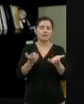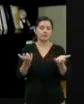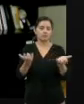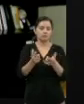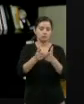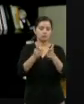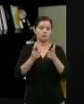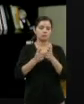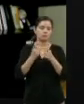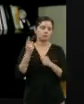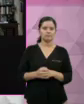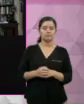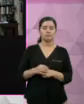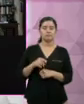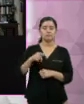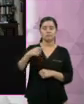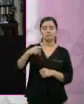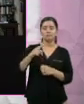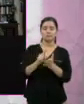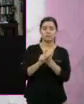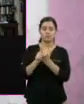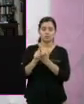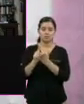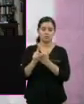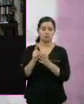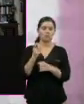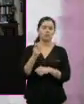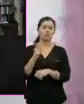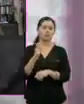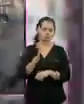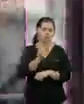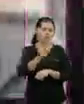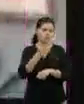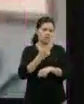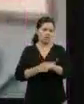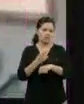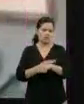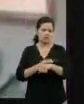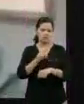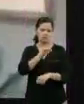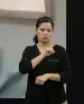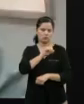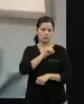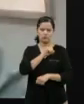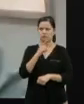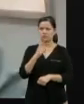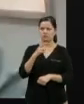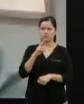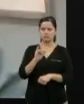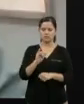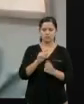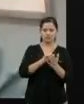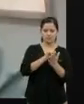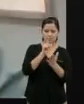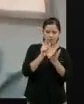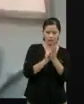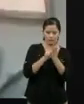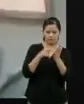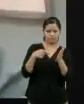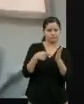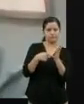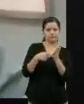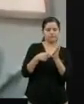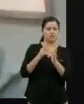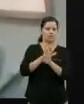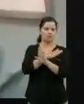no se habían asignado las senadorías y diputaciones plurinominales y el Tribunal Electoral del Poder Judicial de la Federación no había resuelto